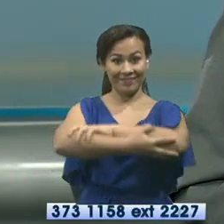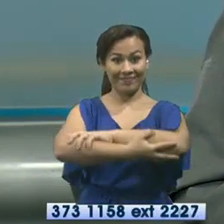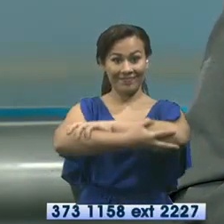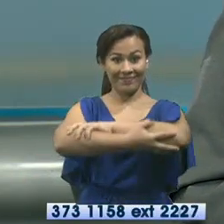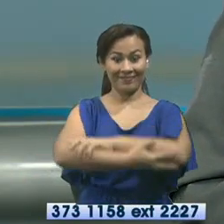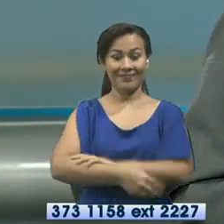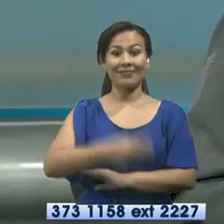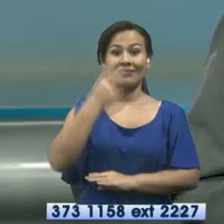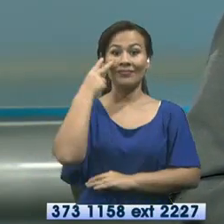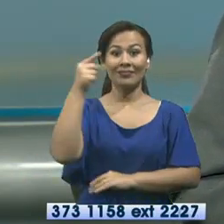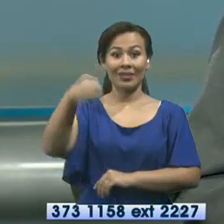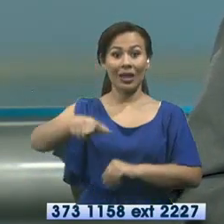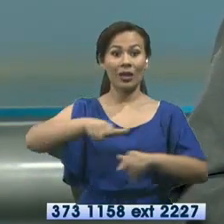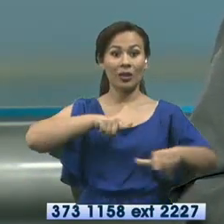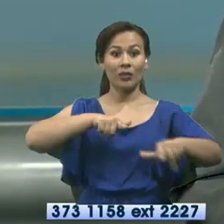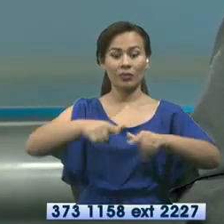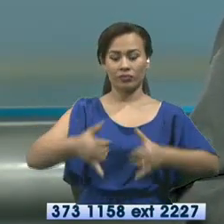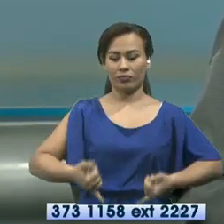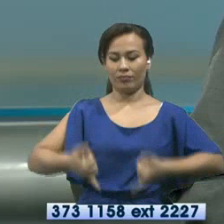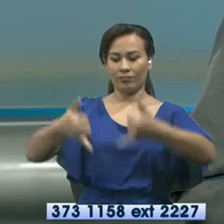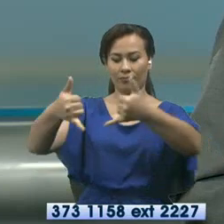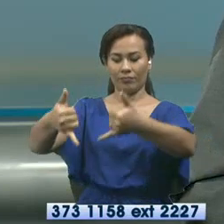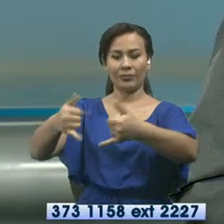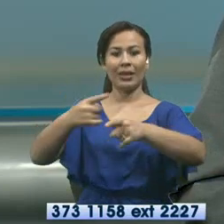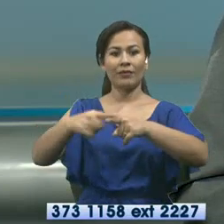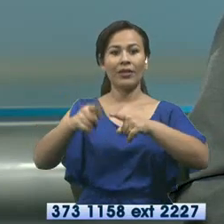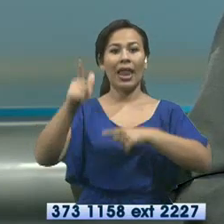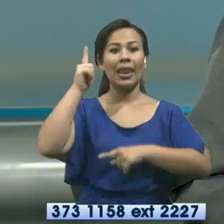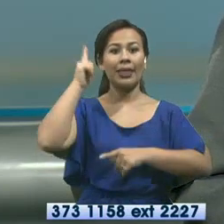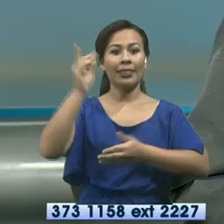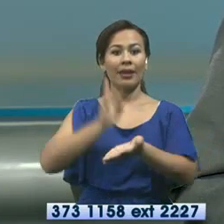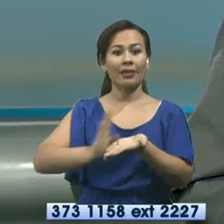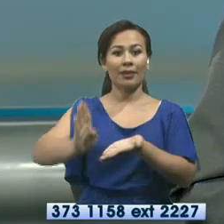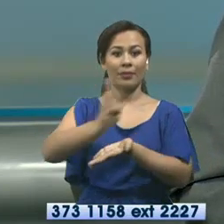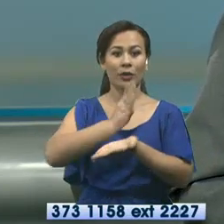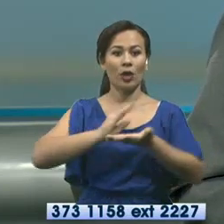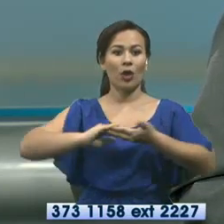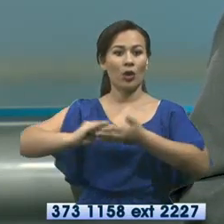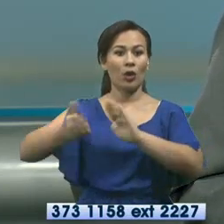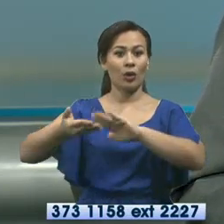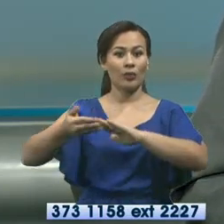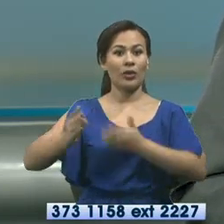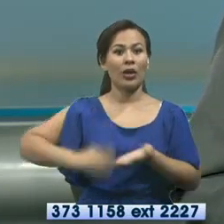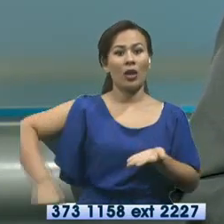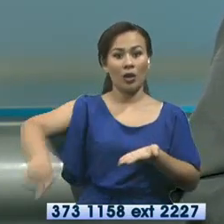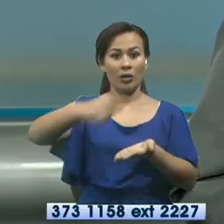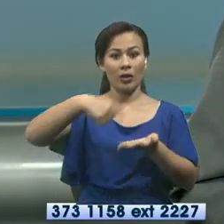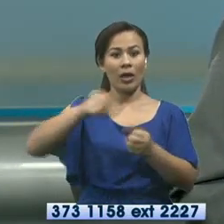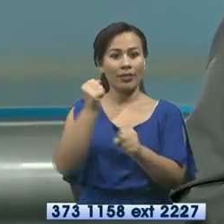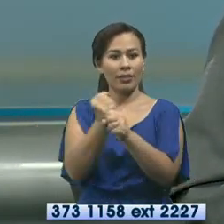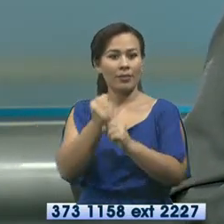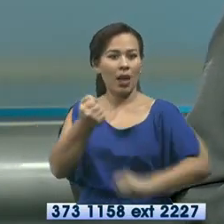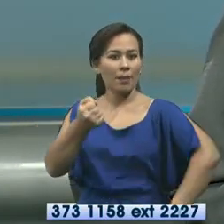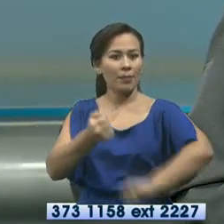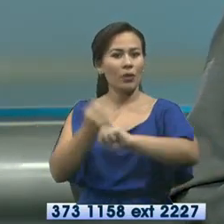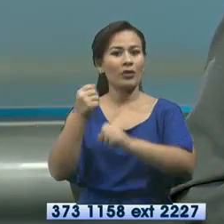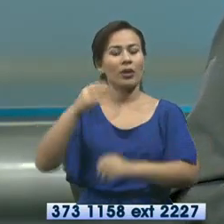Ahí se entregaron reconocimientos a líderes barriales que colaboran permanentemente con el trabajo policial.